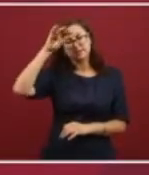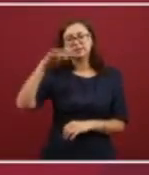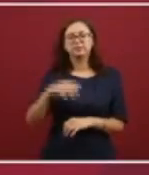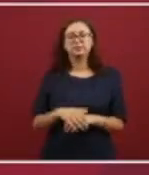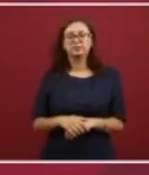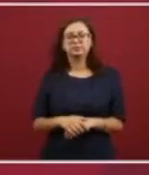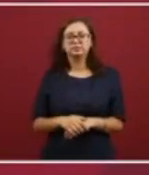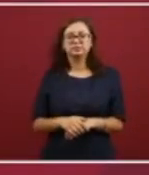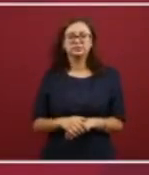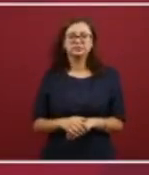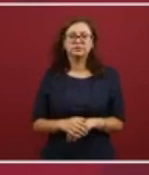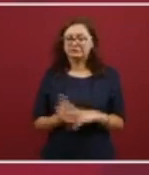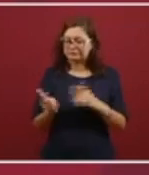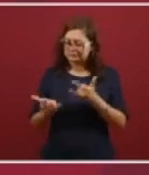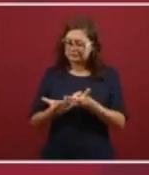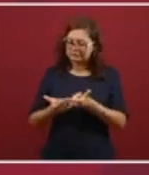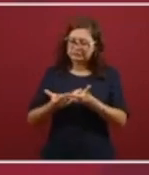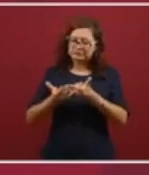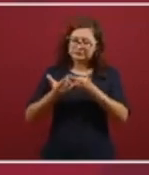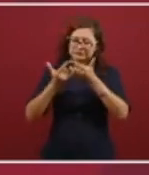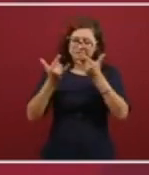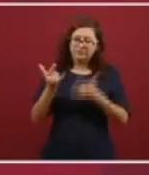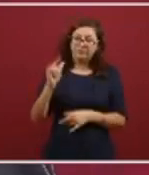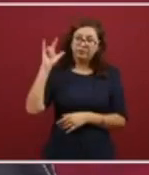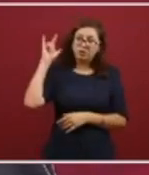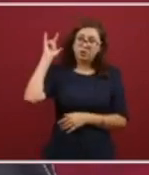Y hay toda una historia.